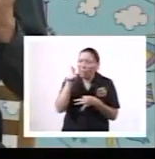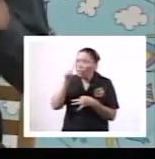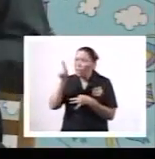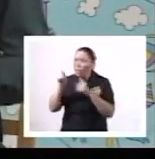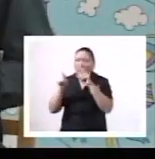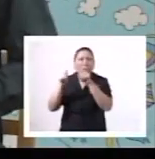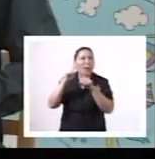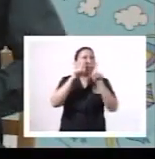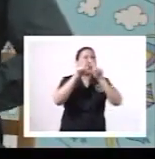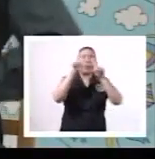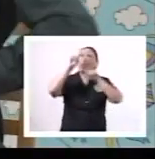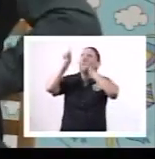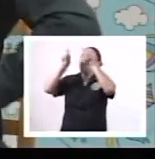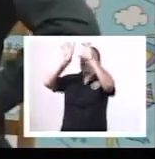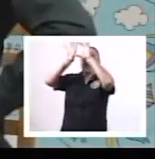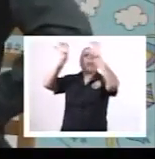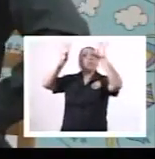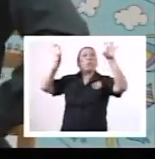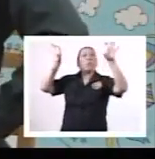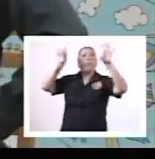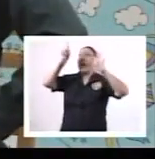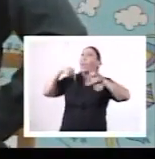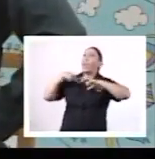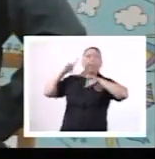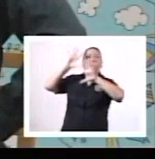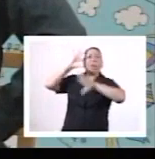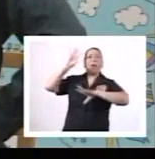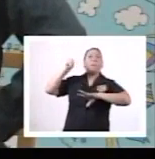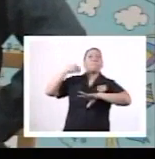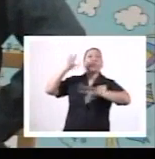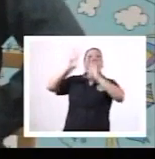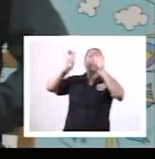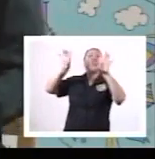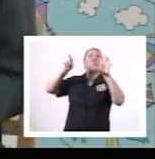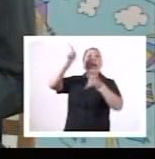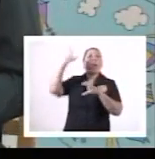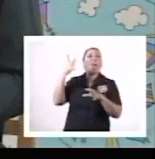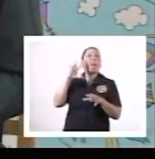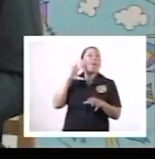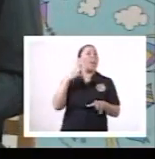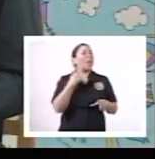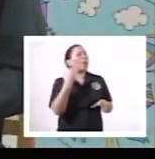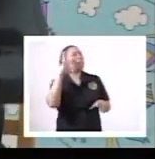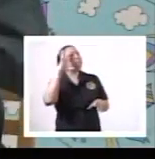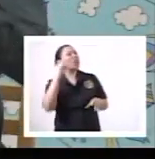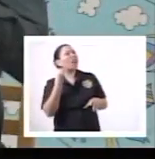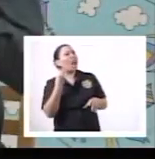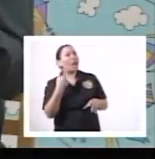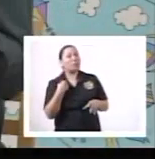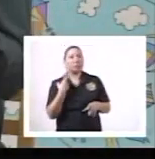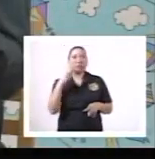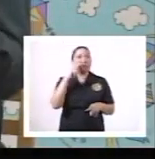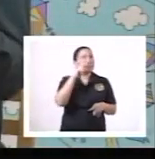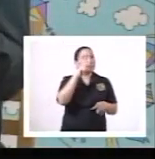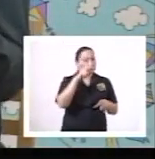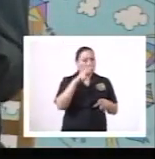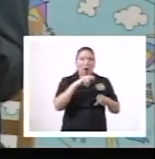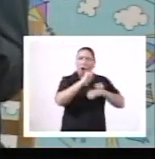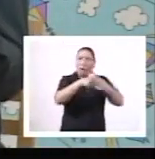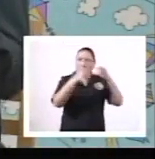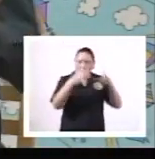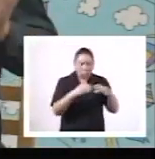nube, preguntaba, ¿por qué las nubes se ponen de esa forma? Si miraba una fruta con un